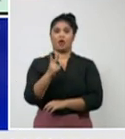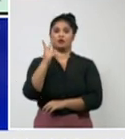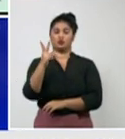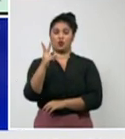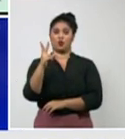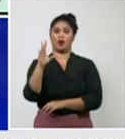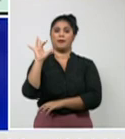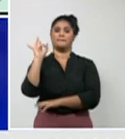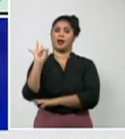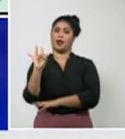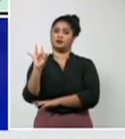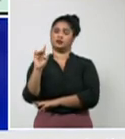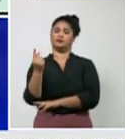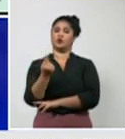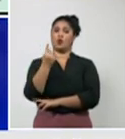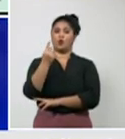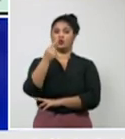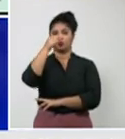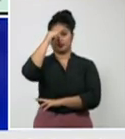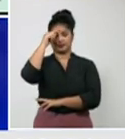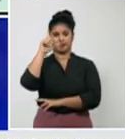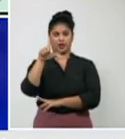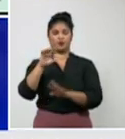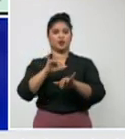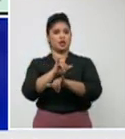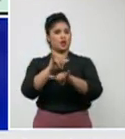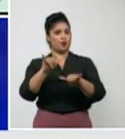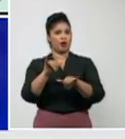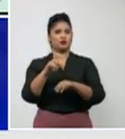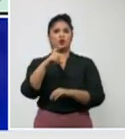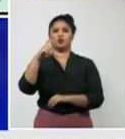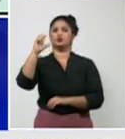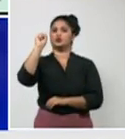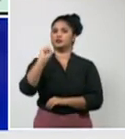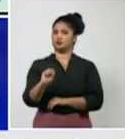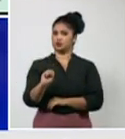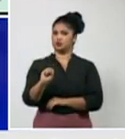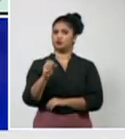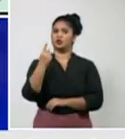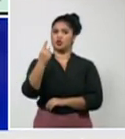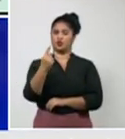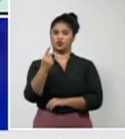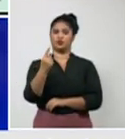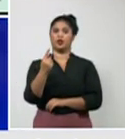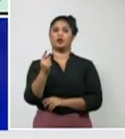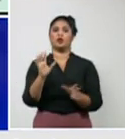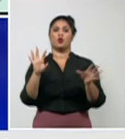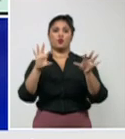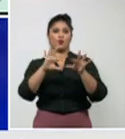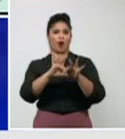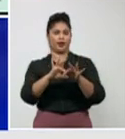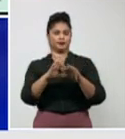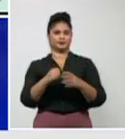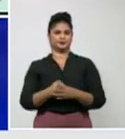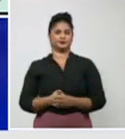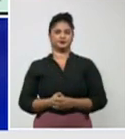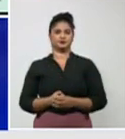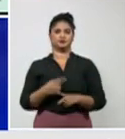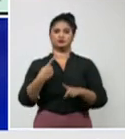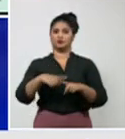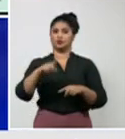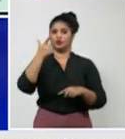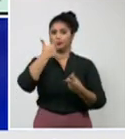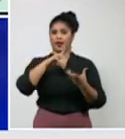y 1 de San Luis, al igual que 1 de Consolación del Sur y 1 de Guane. En Artemisa se diagnostican